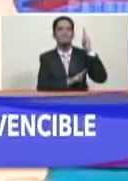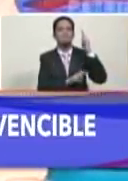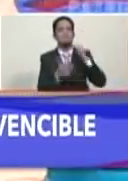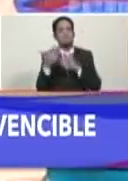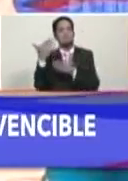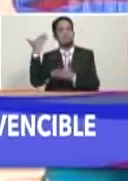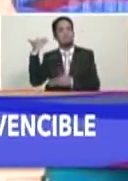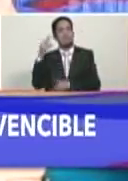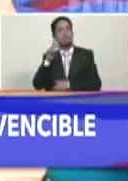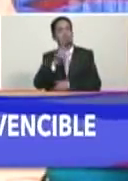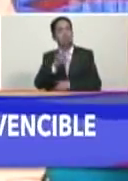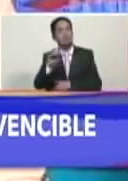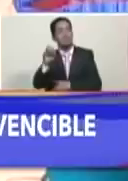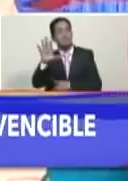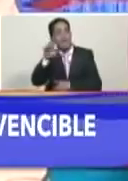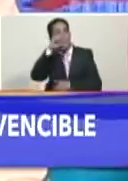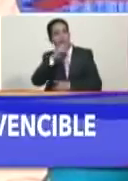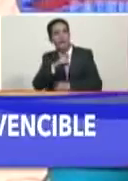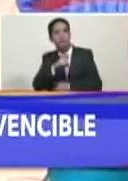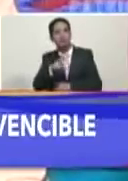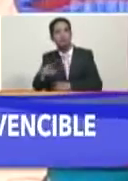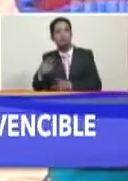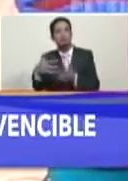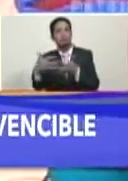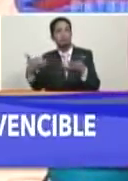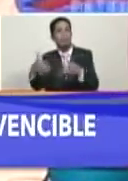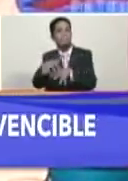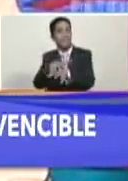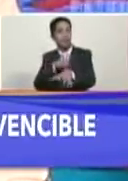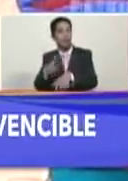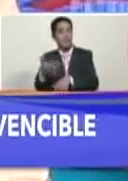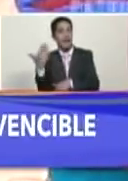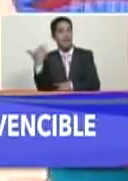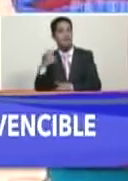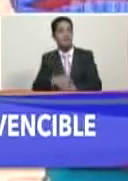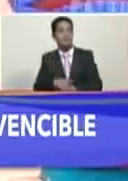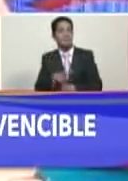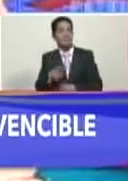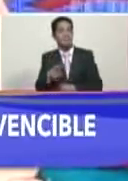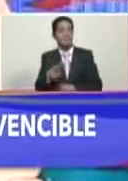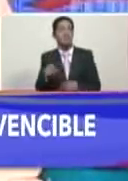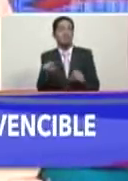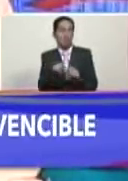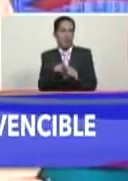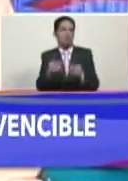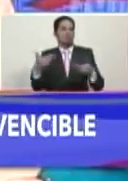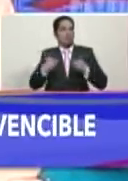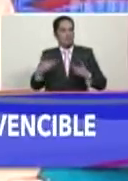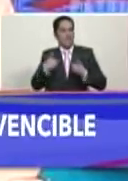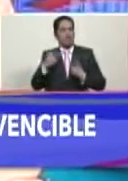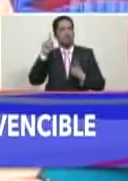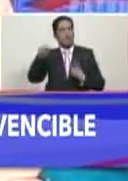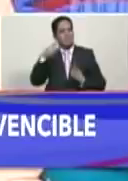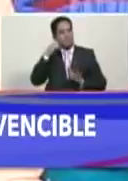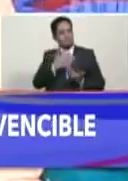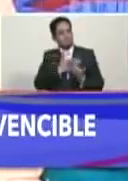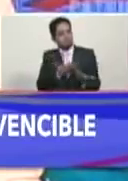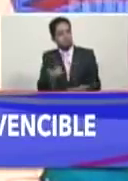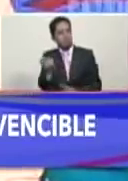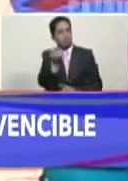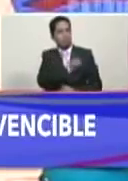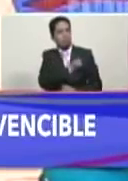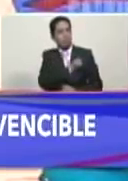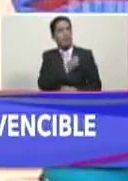205 años, muchos de ellos terminaron como mártires de la República, pero lograron